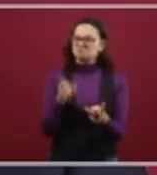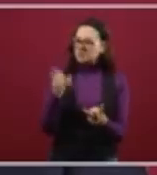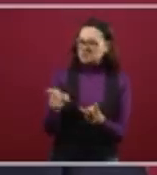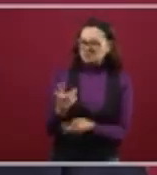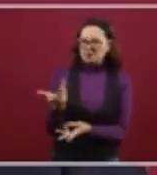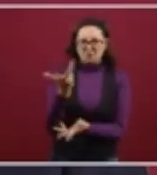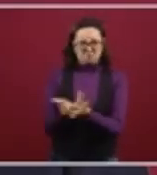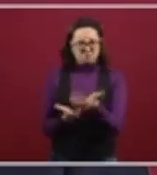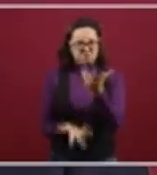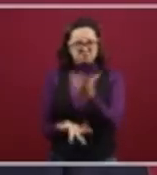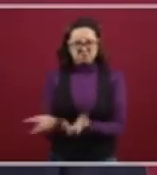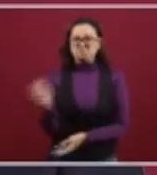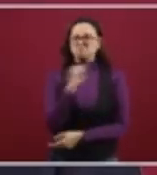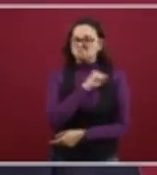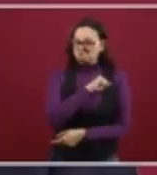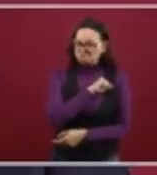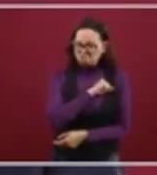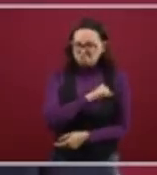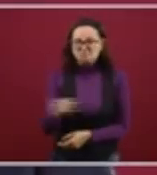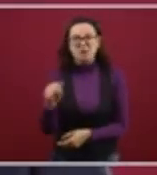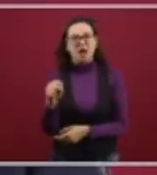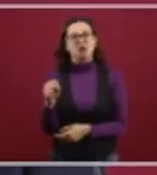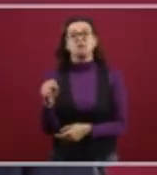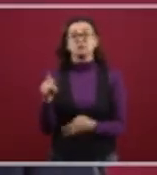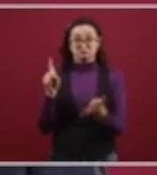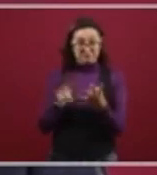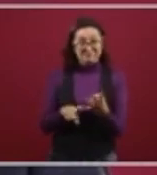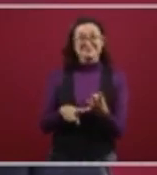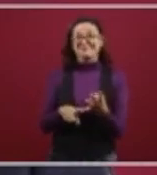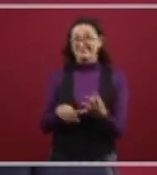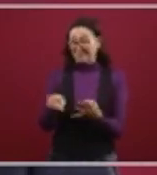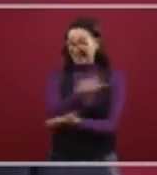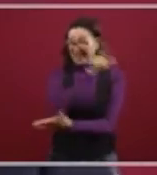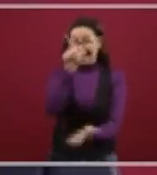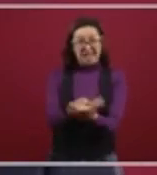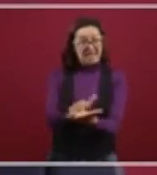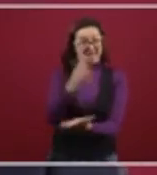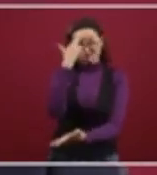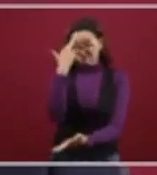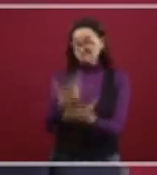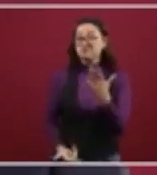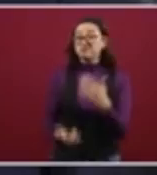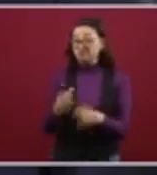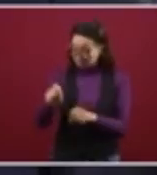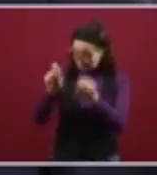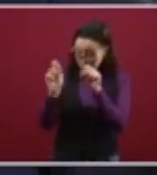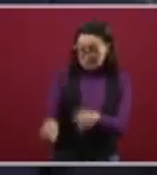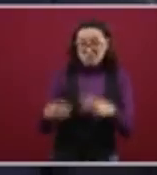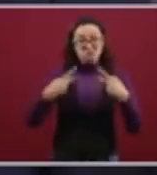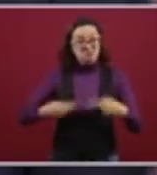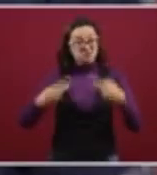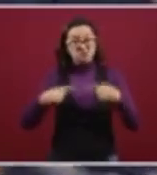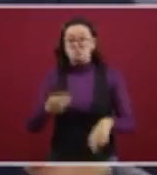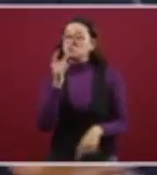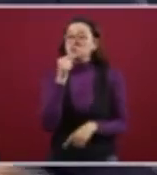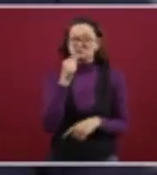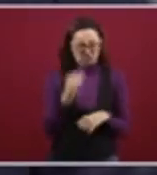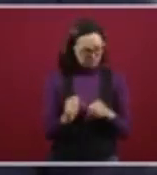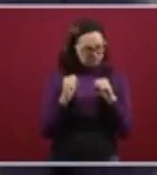deslealtad, de delincuencia de los servidores públicos, todo